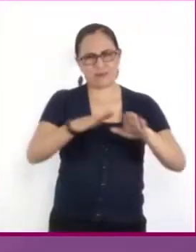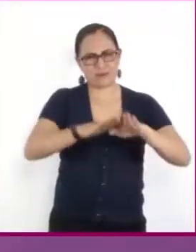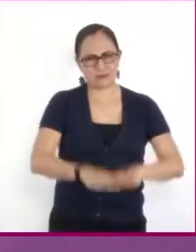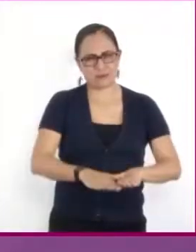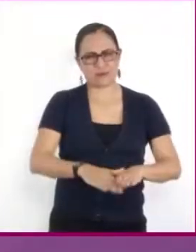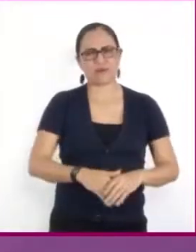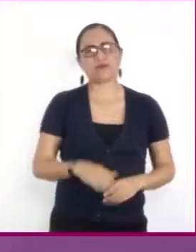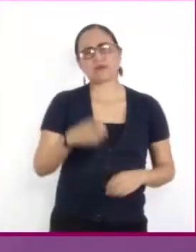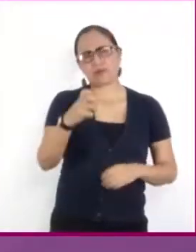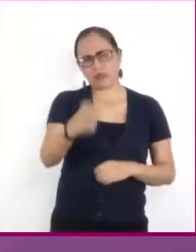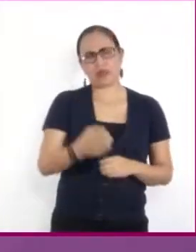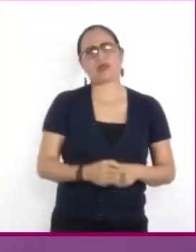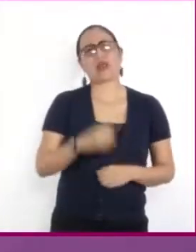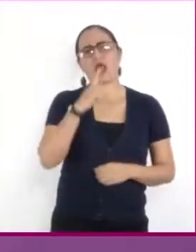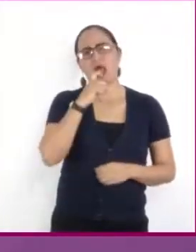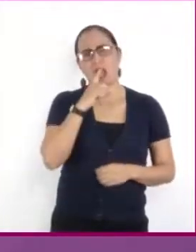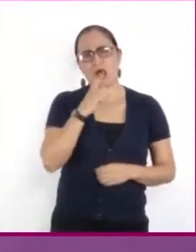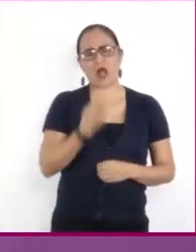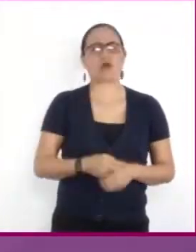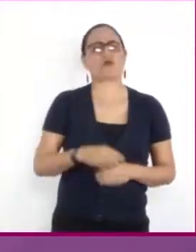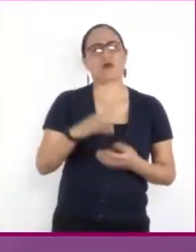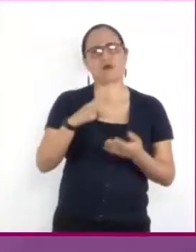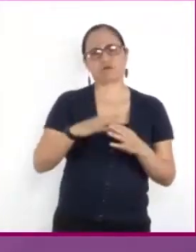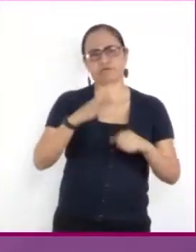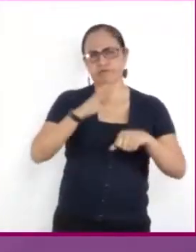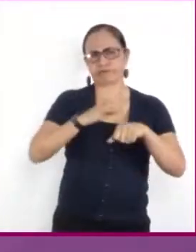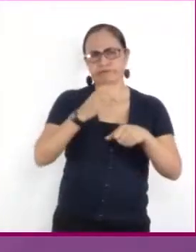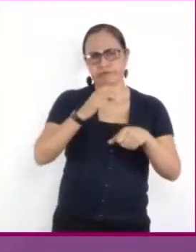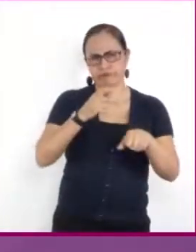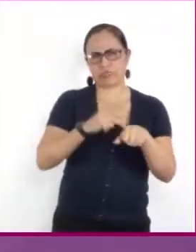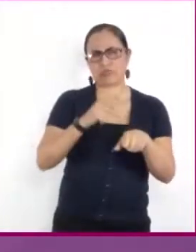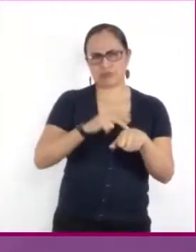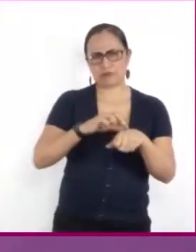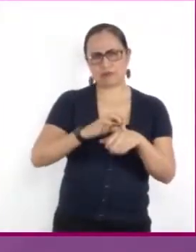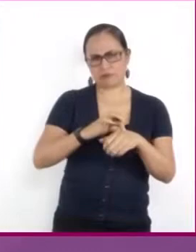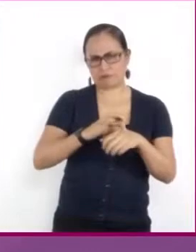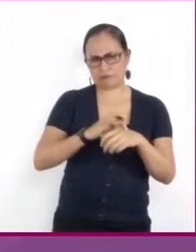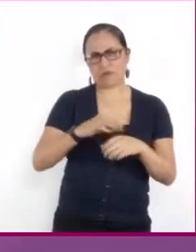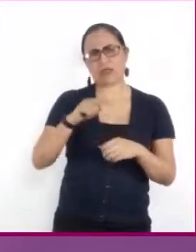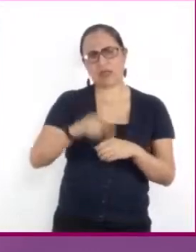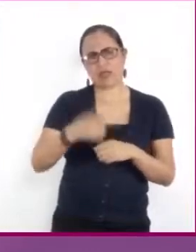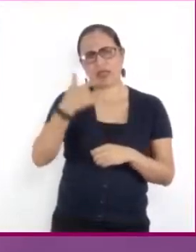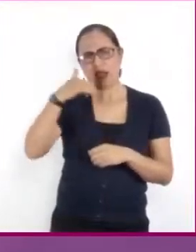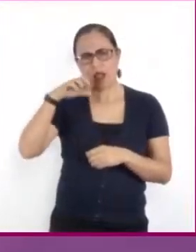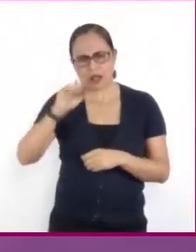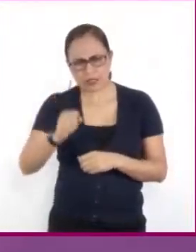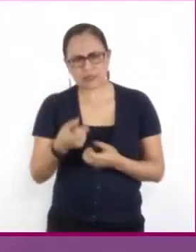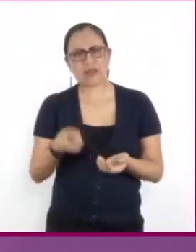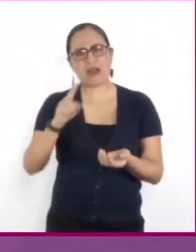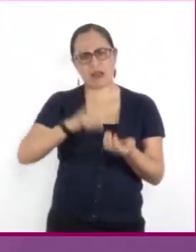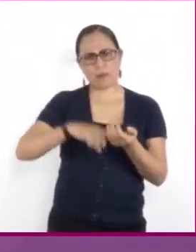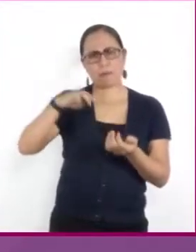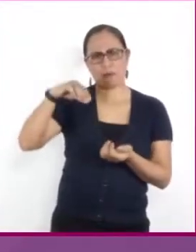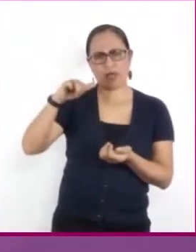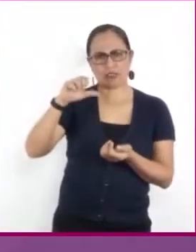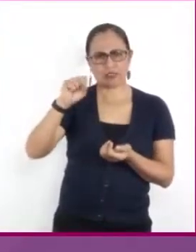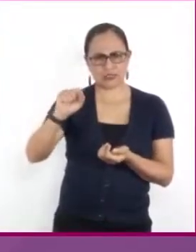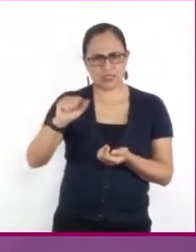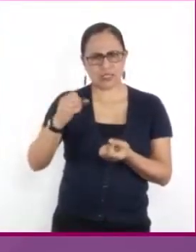cualquier estado, ya sea sólido, líquido o gaseoso, los objetos tienen masa y ocupan un volumen.